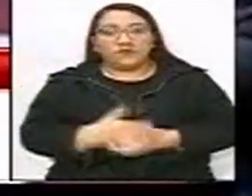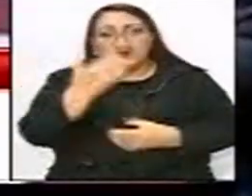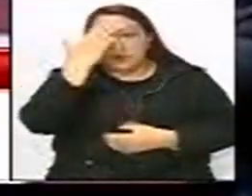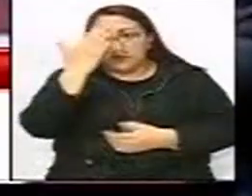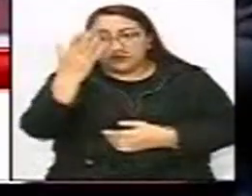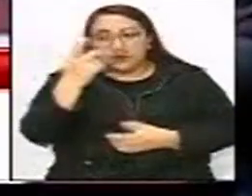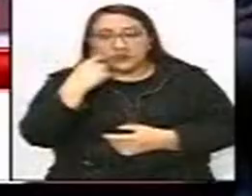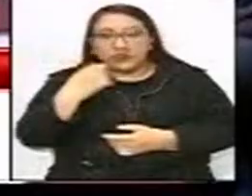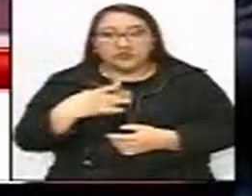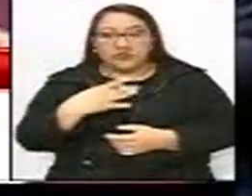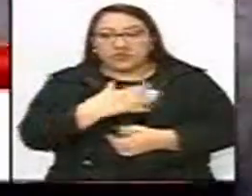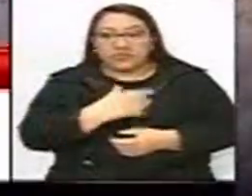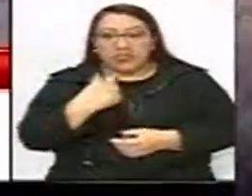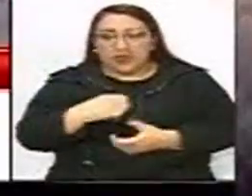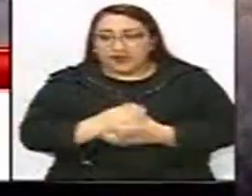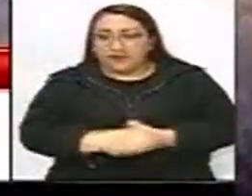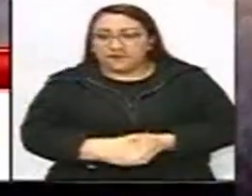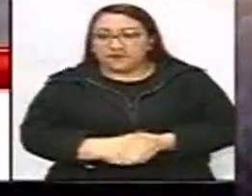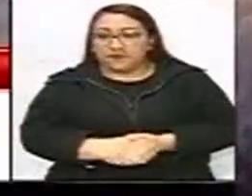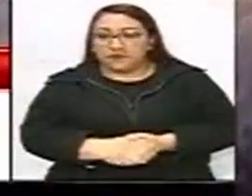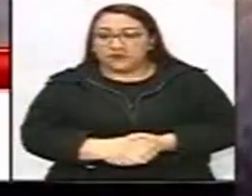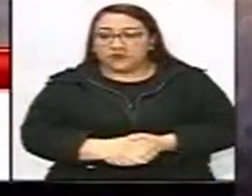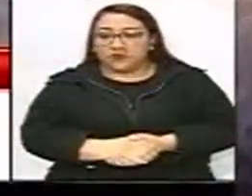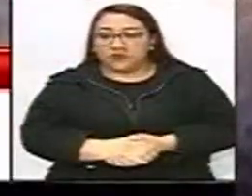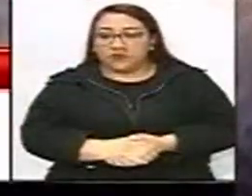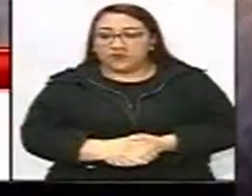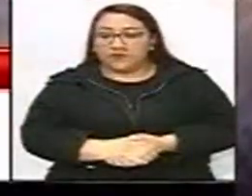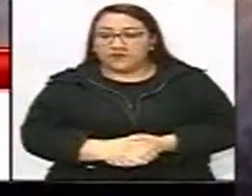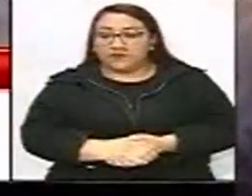saludo al alcalde Castañeda